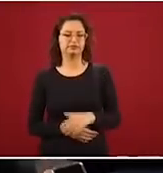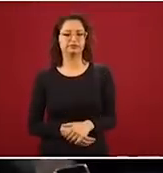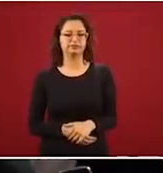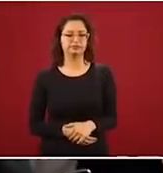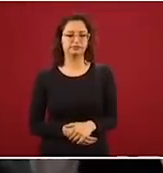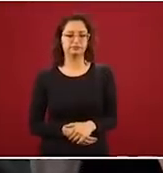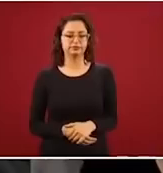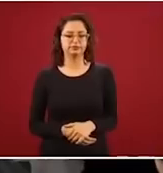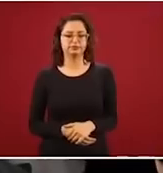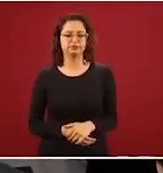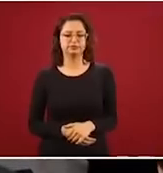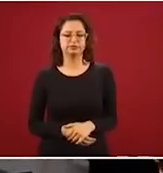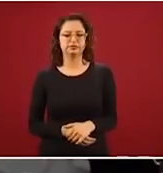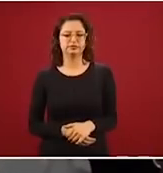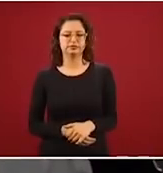Bueno,